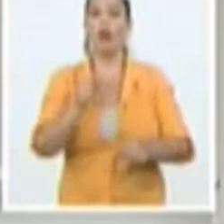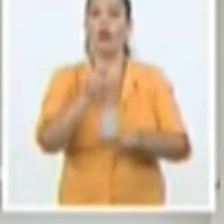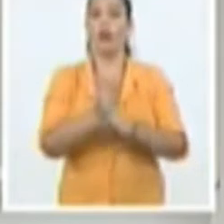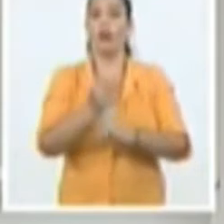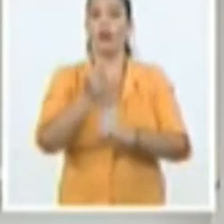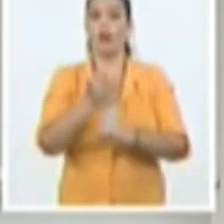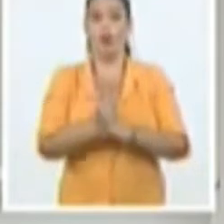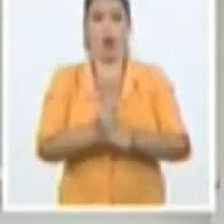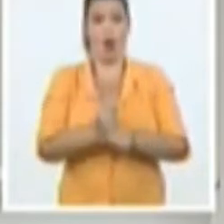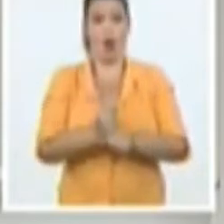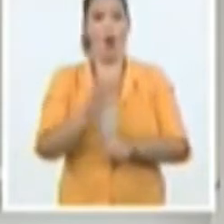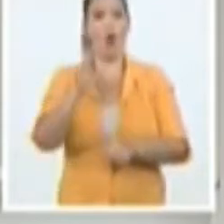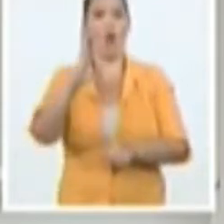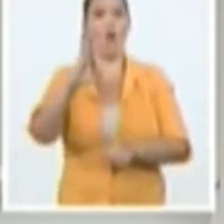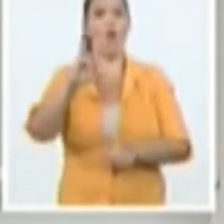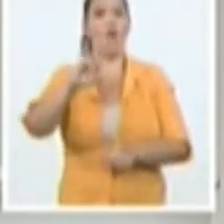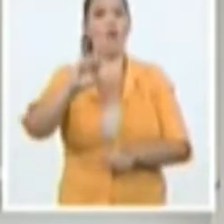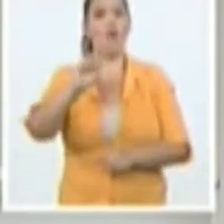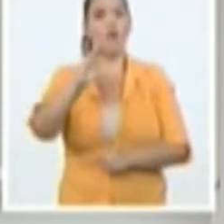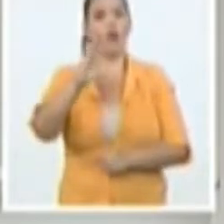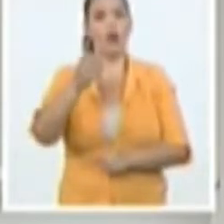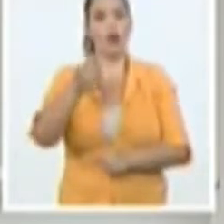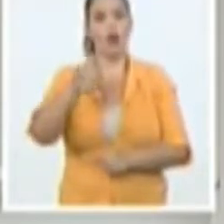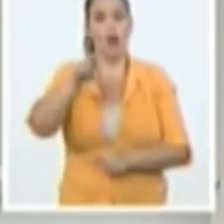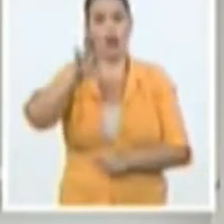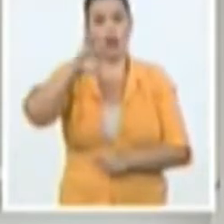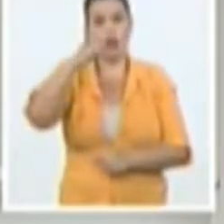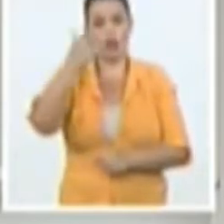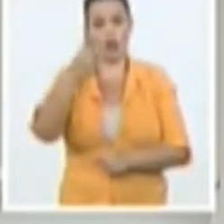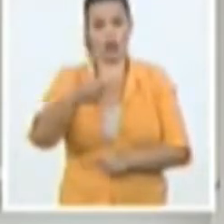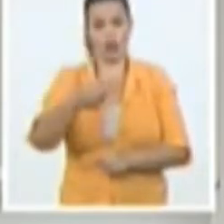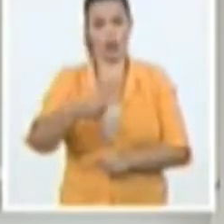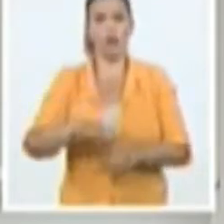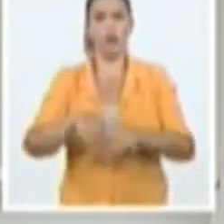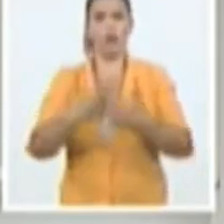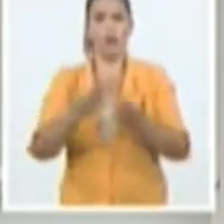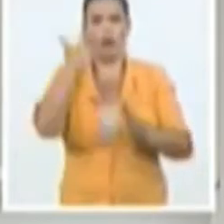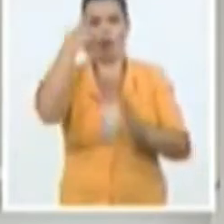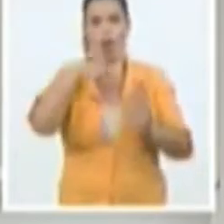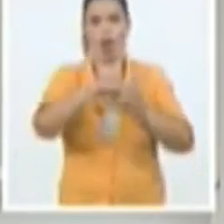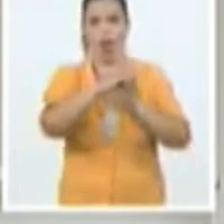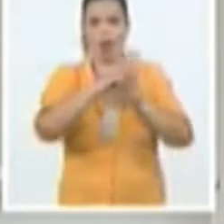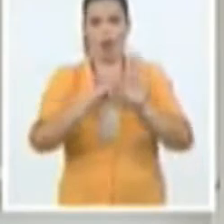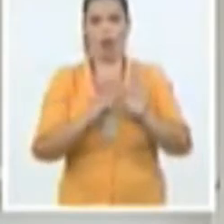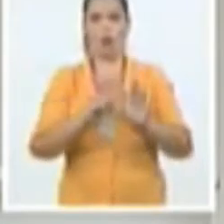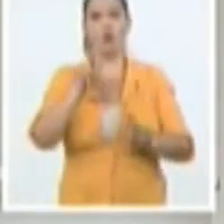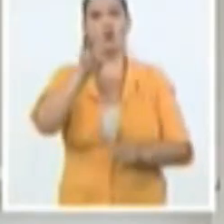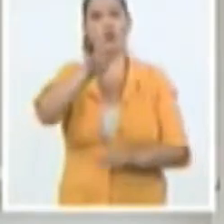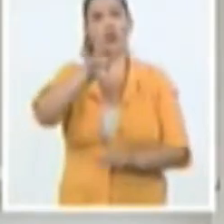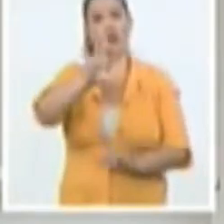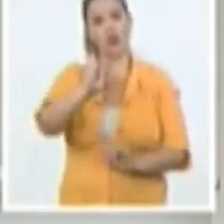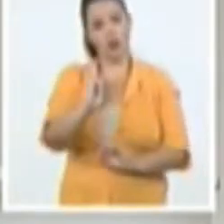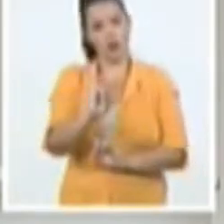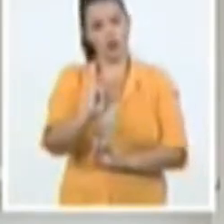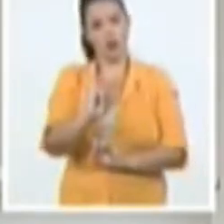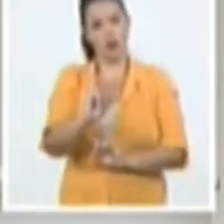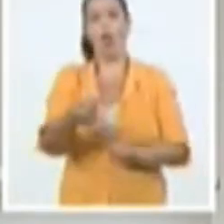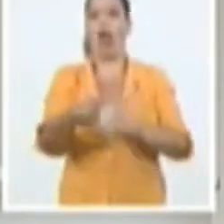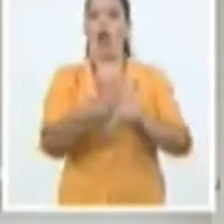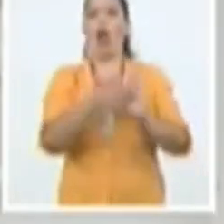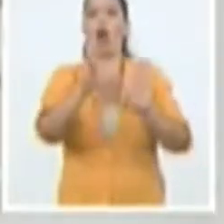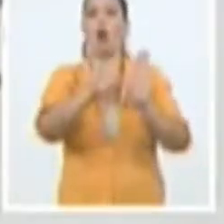República se sustentó en el artículo 156 de la Constitución,